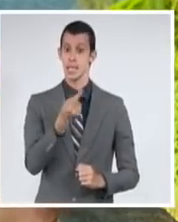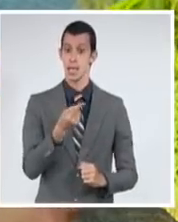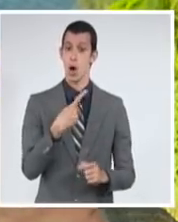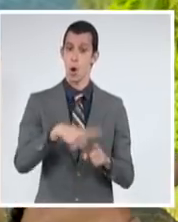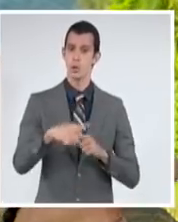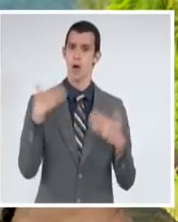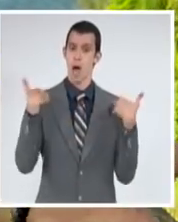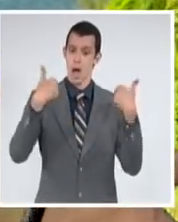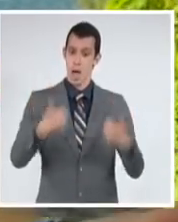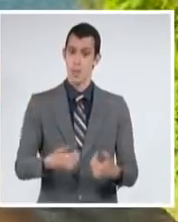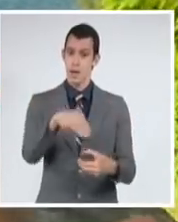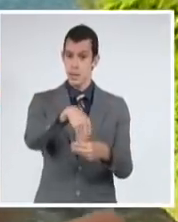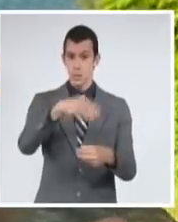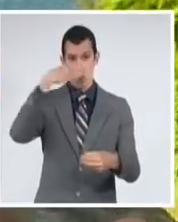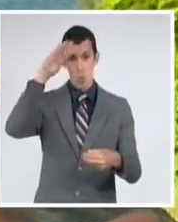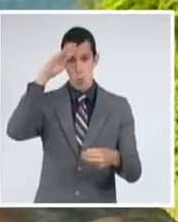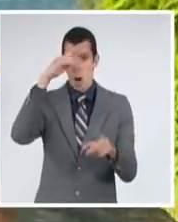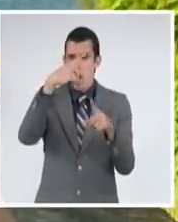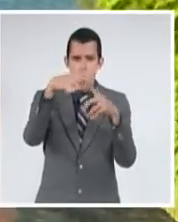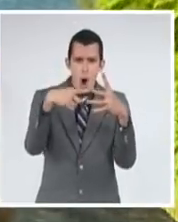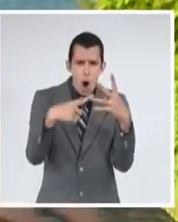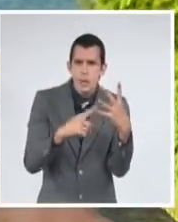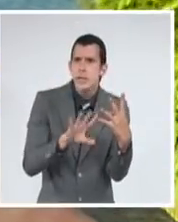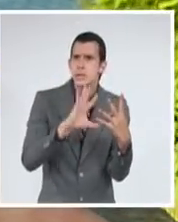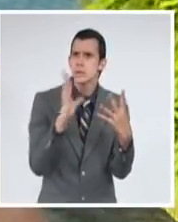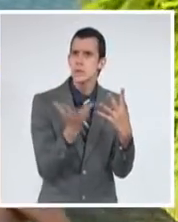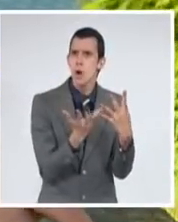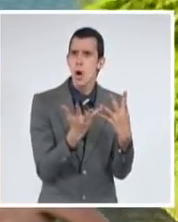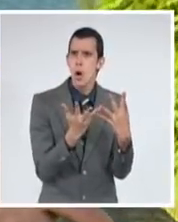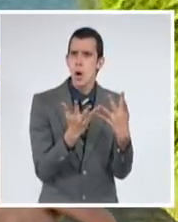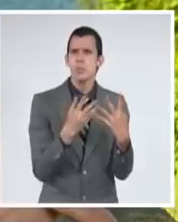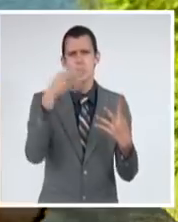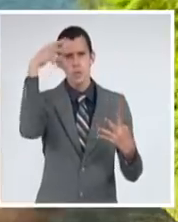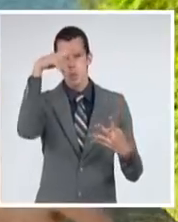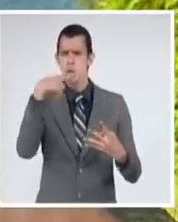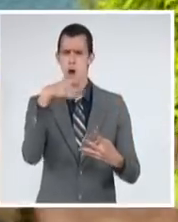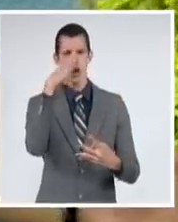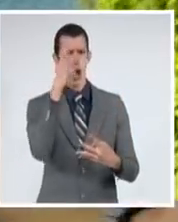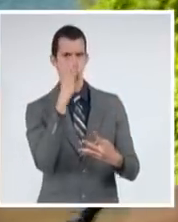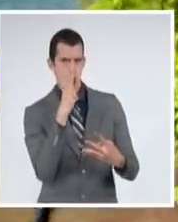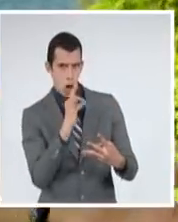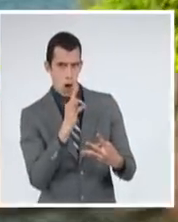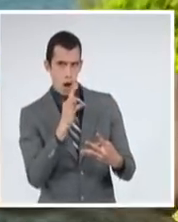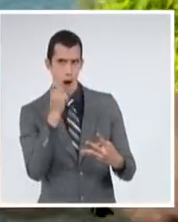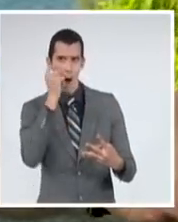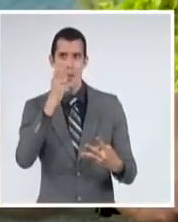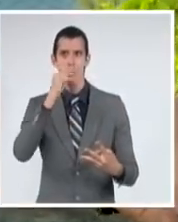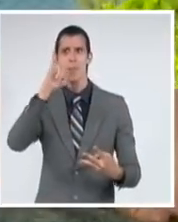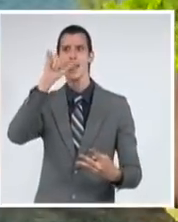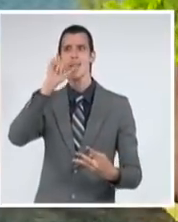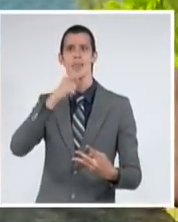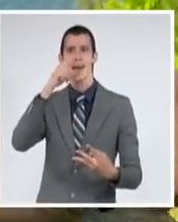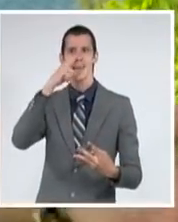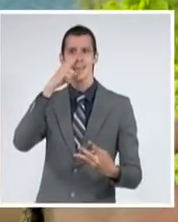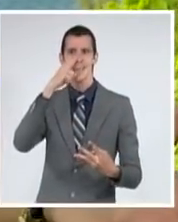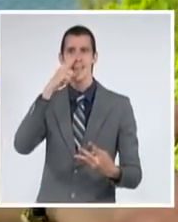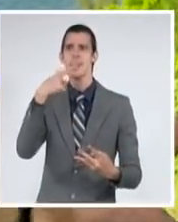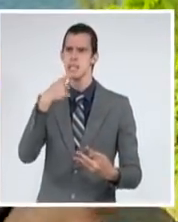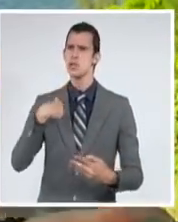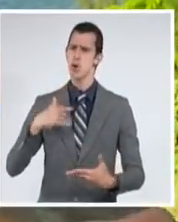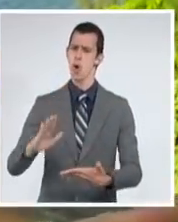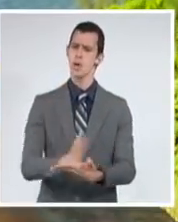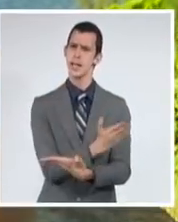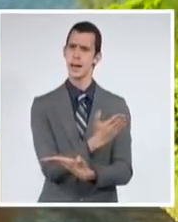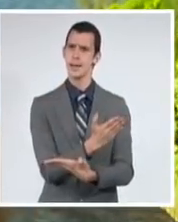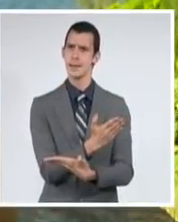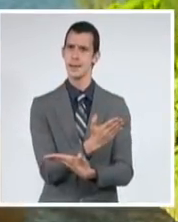nosotros, era una petición fácil, porque nosotros pedimos algo que el tipo dijo que iba a quitar. Es decir, que fácil, ¿no?